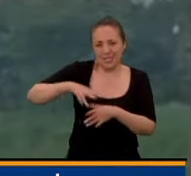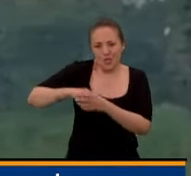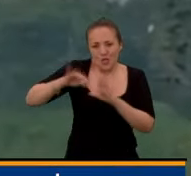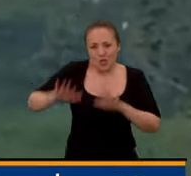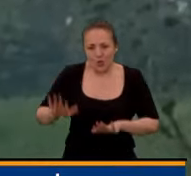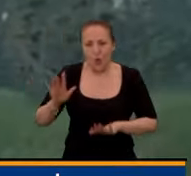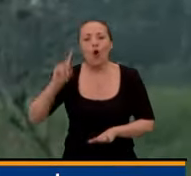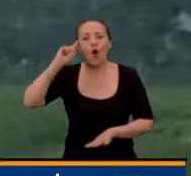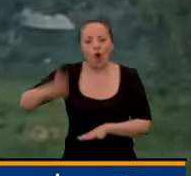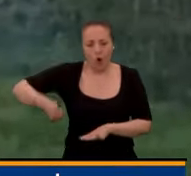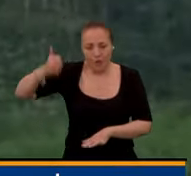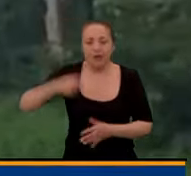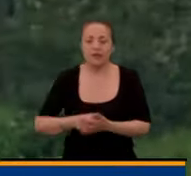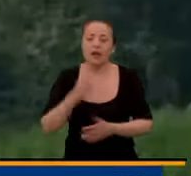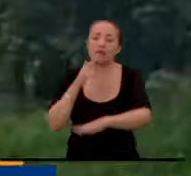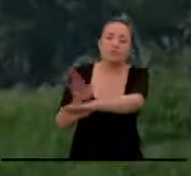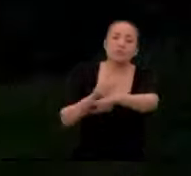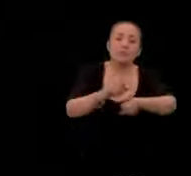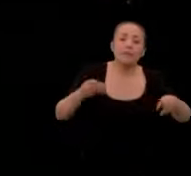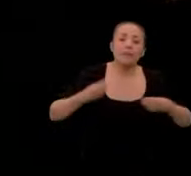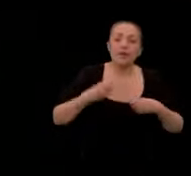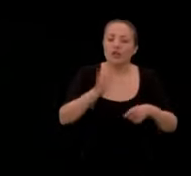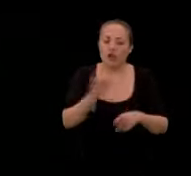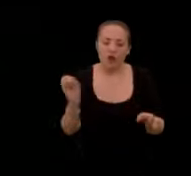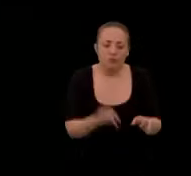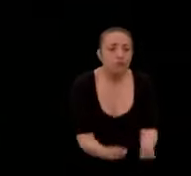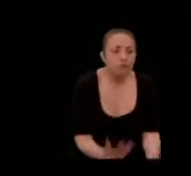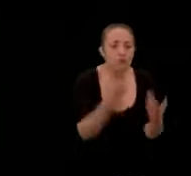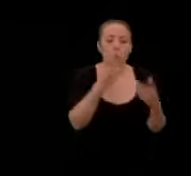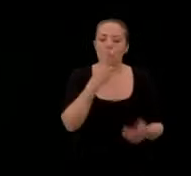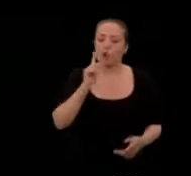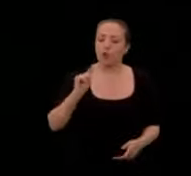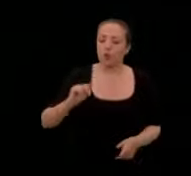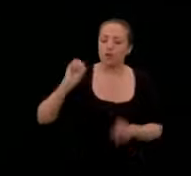los habitantes del Amazonas evitar quemas, botar colillas y vidrios para evitar incendios.